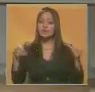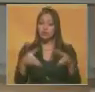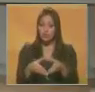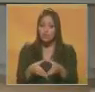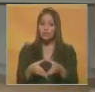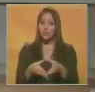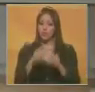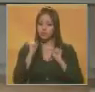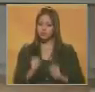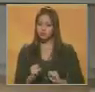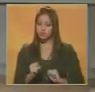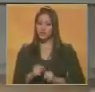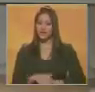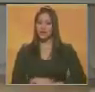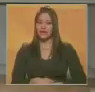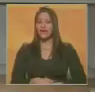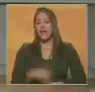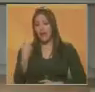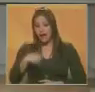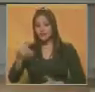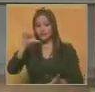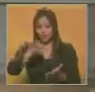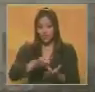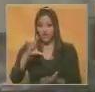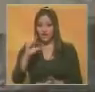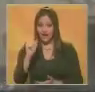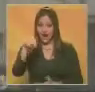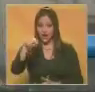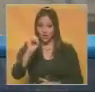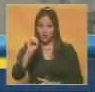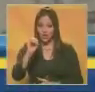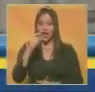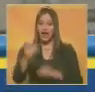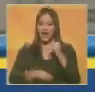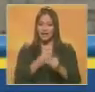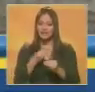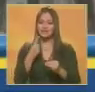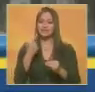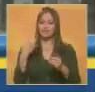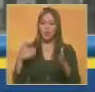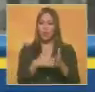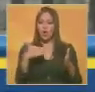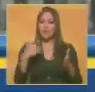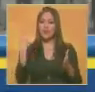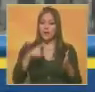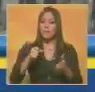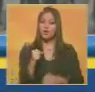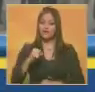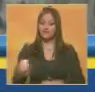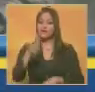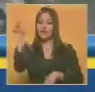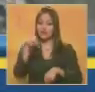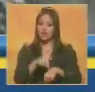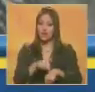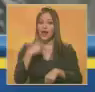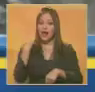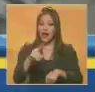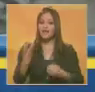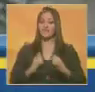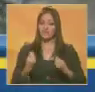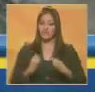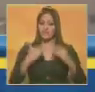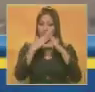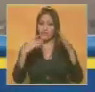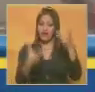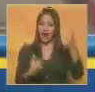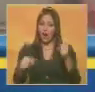islámico radical Boko Haram en la ciudad de Kano. Los ataques se llevaron a cabo contra una comisaría de la Policía Nacional en una zona residencial con un